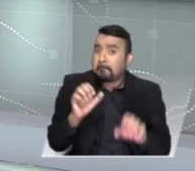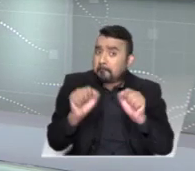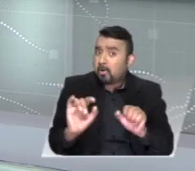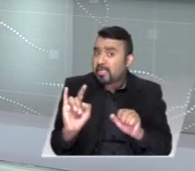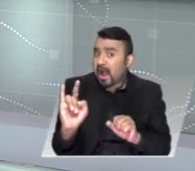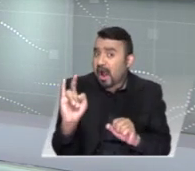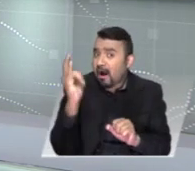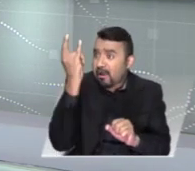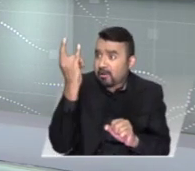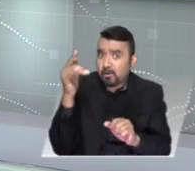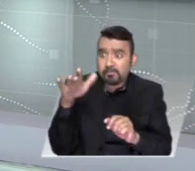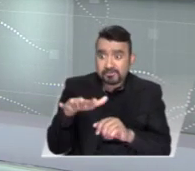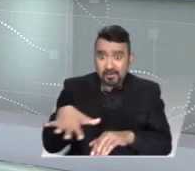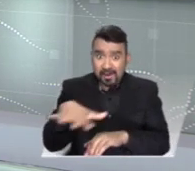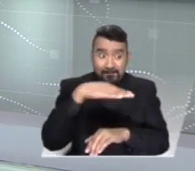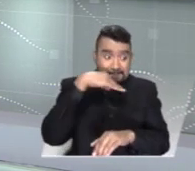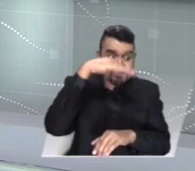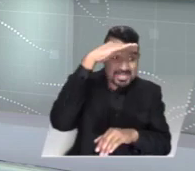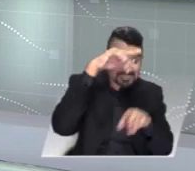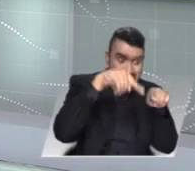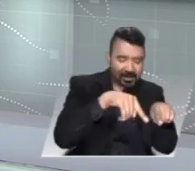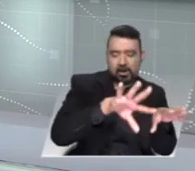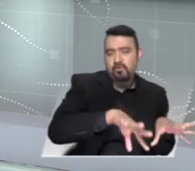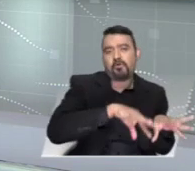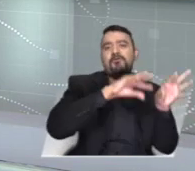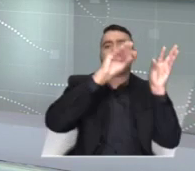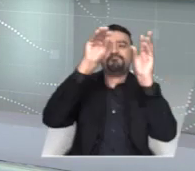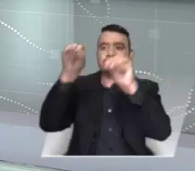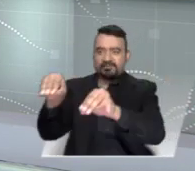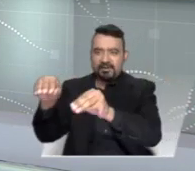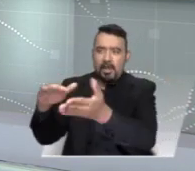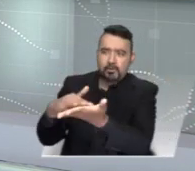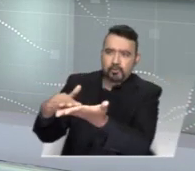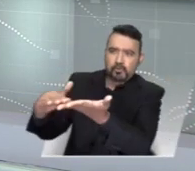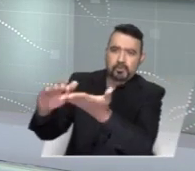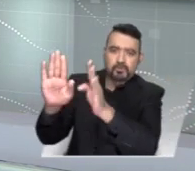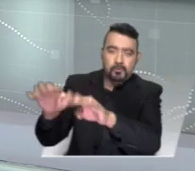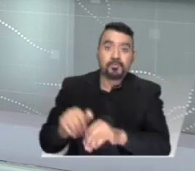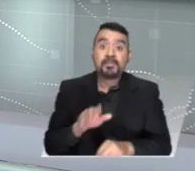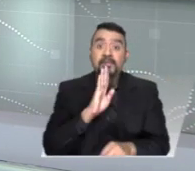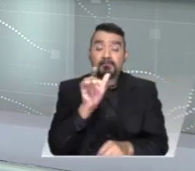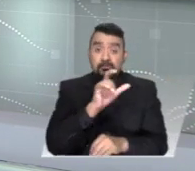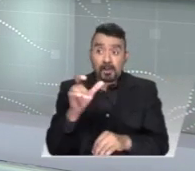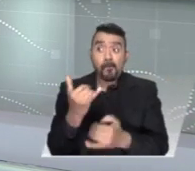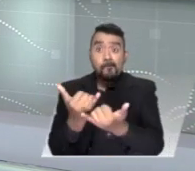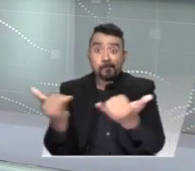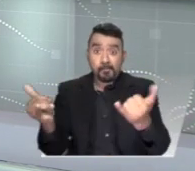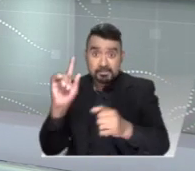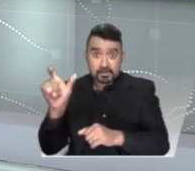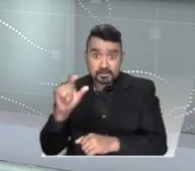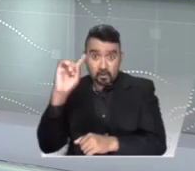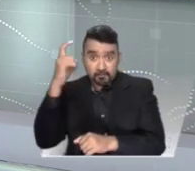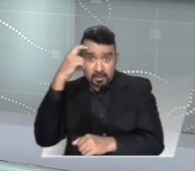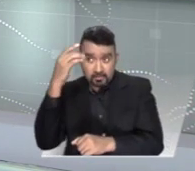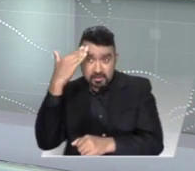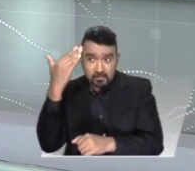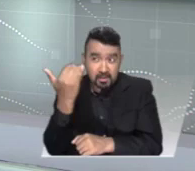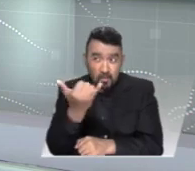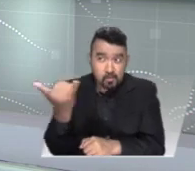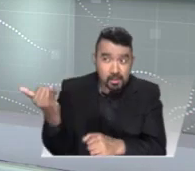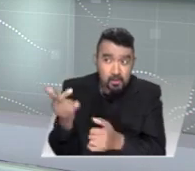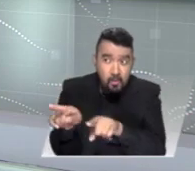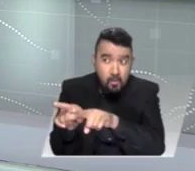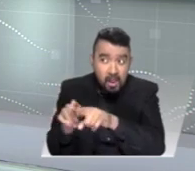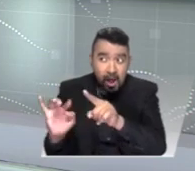pasaría el Olaya Herrera de Medellín. Escuchen esto: en la zona los gobernantes locales y la comunidad poco conocen de la